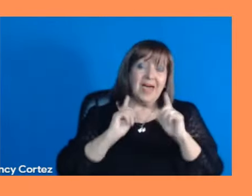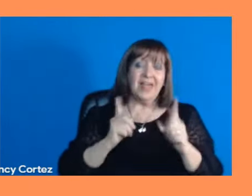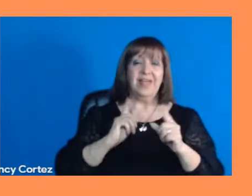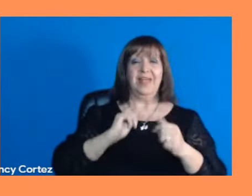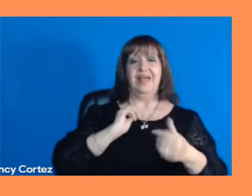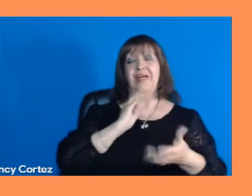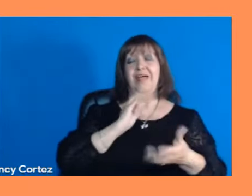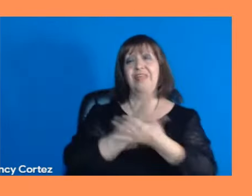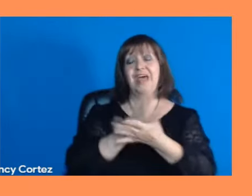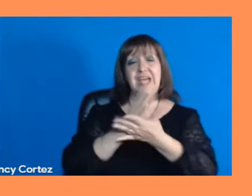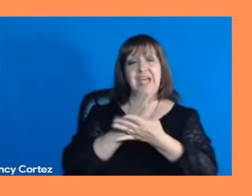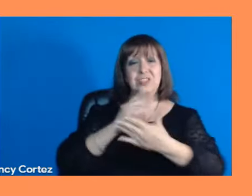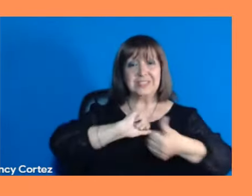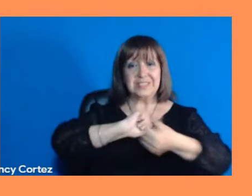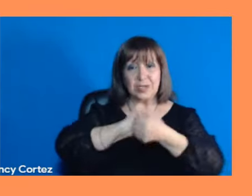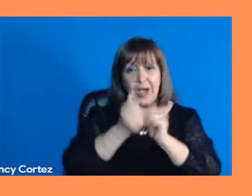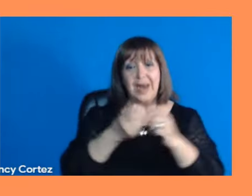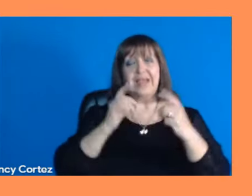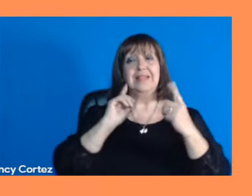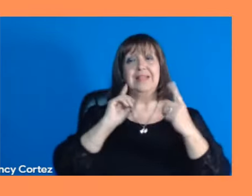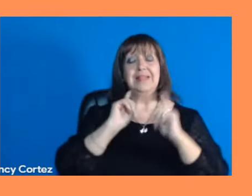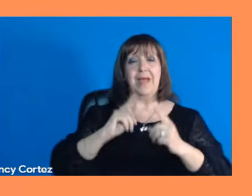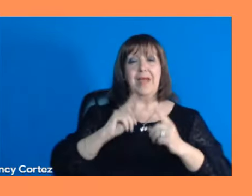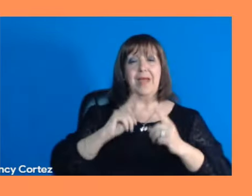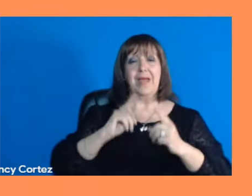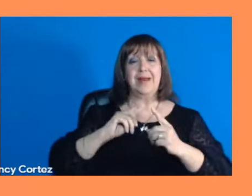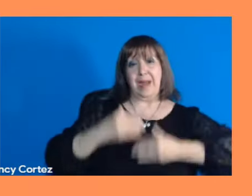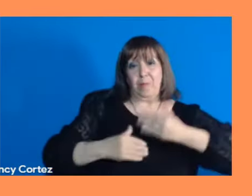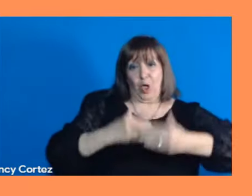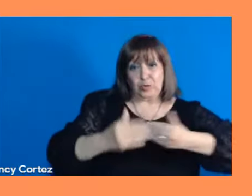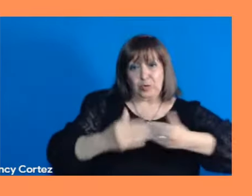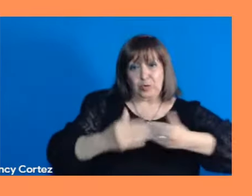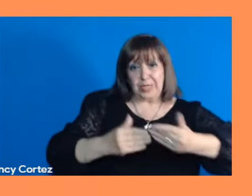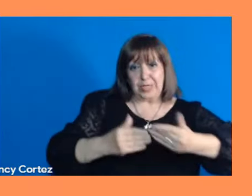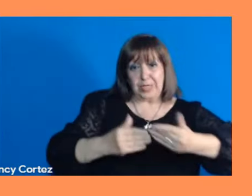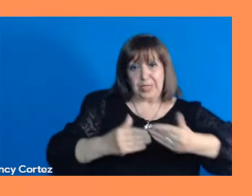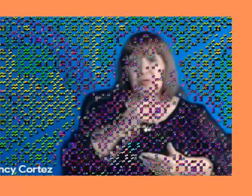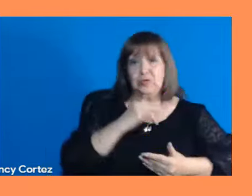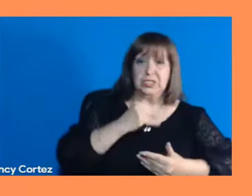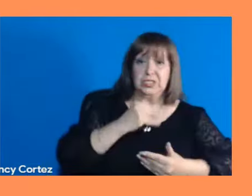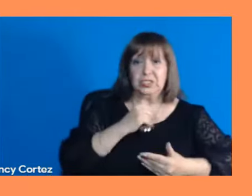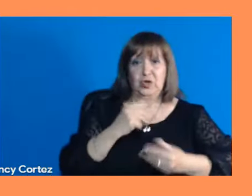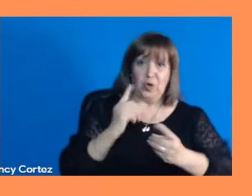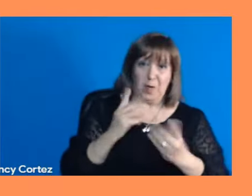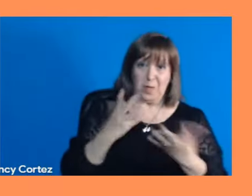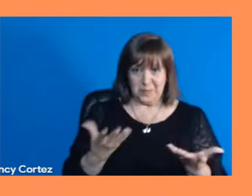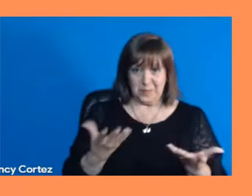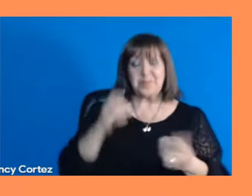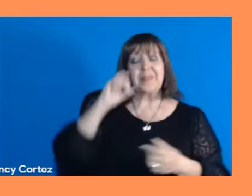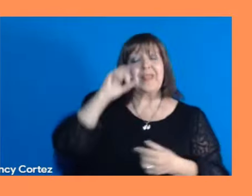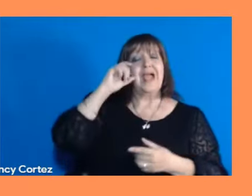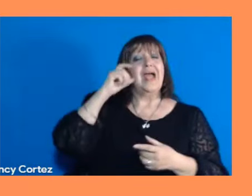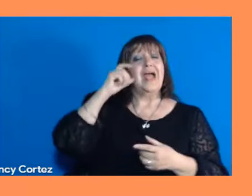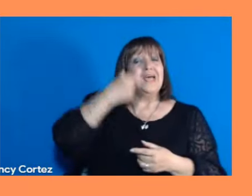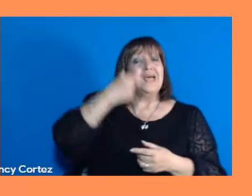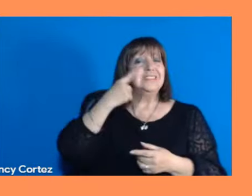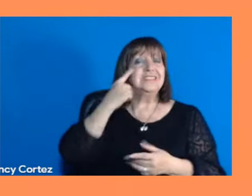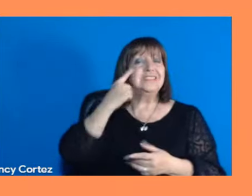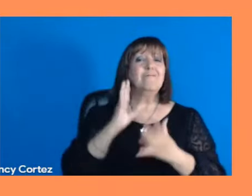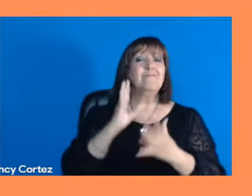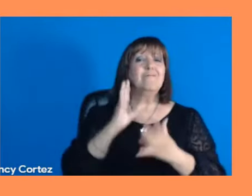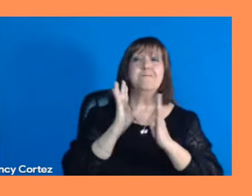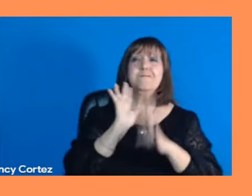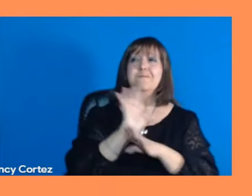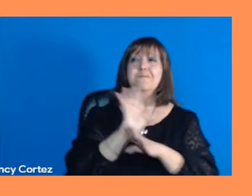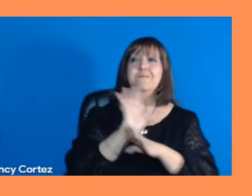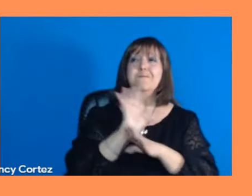esto es que la ESI está construida desde el enfoque de derechos.